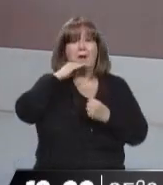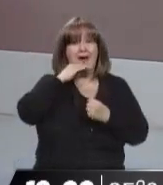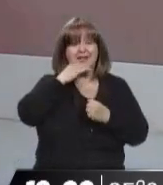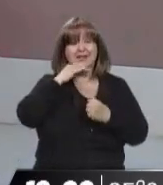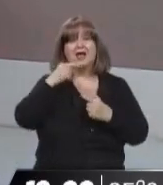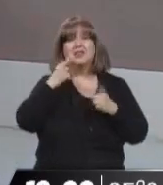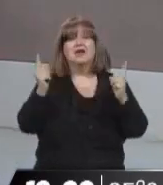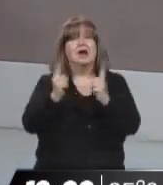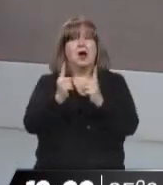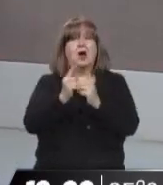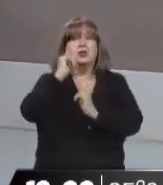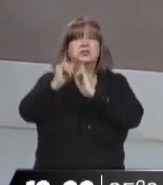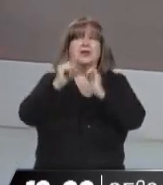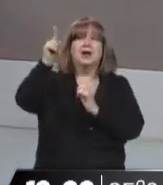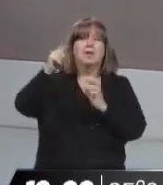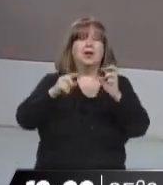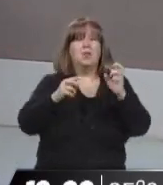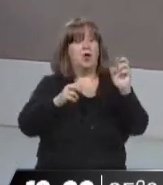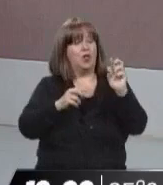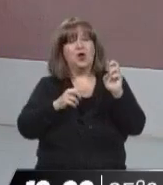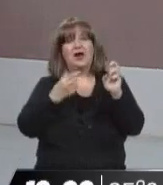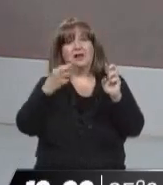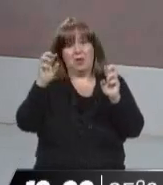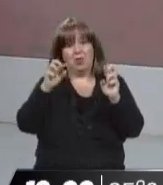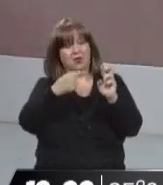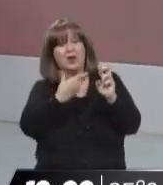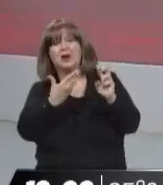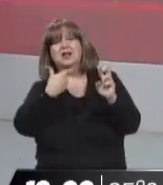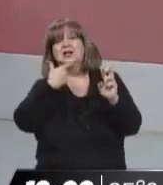resume cómo le fue uh-huh. al dólar soja. Recordemos ese dólar que podían cobrar.